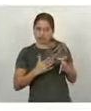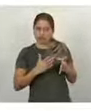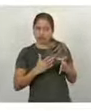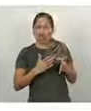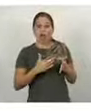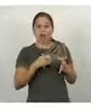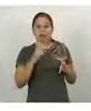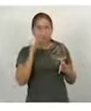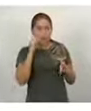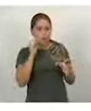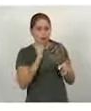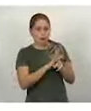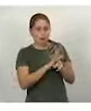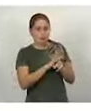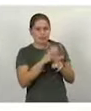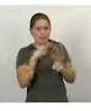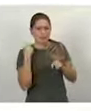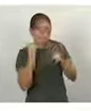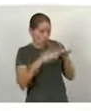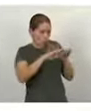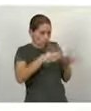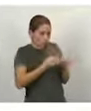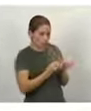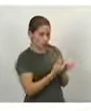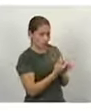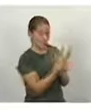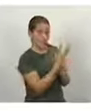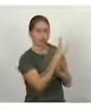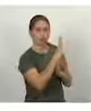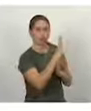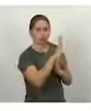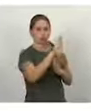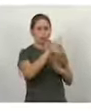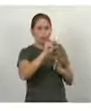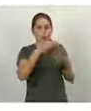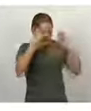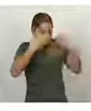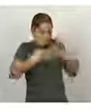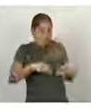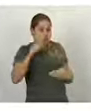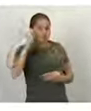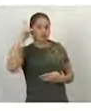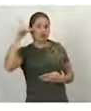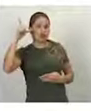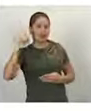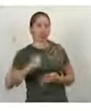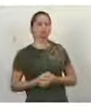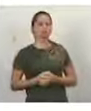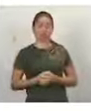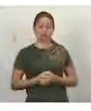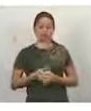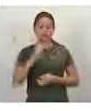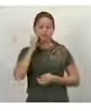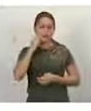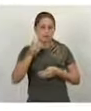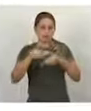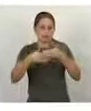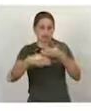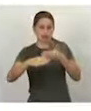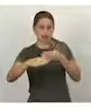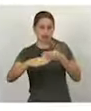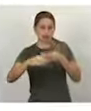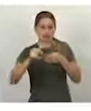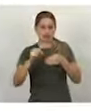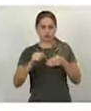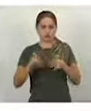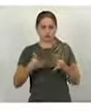sus cadáveres heroicos el espectro victorioso de sus ideas. Más adelante, durante el